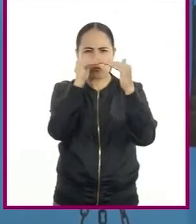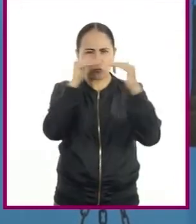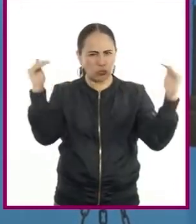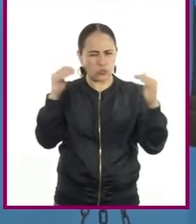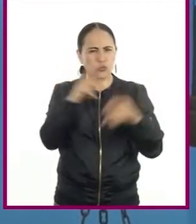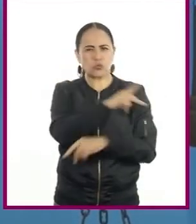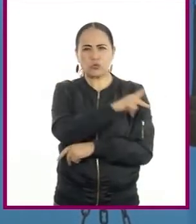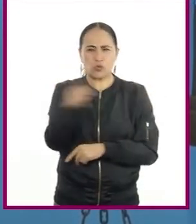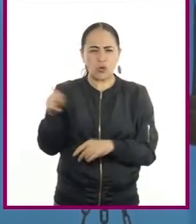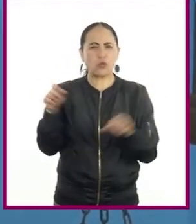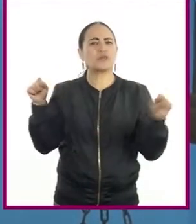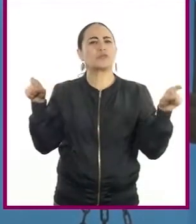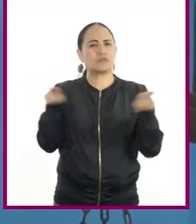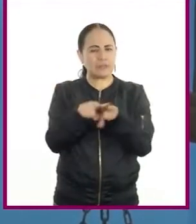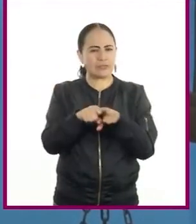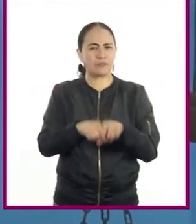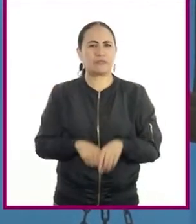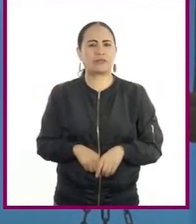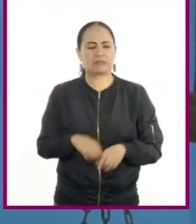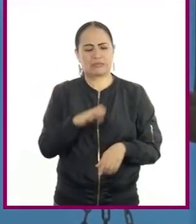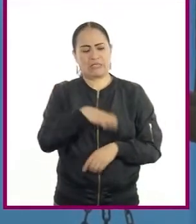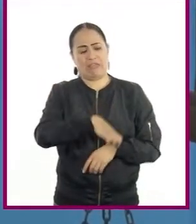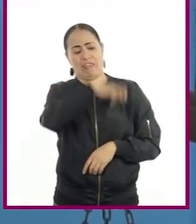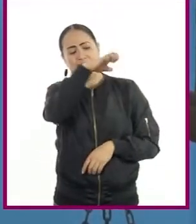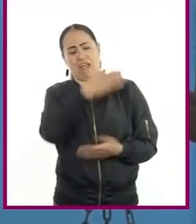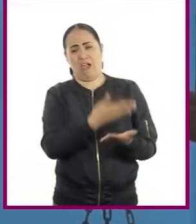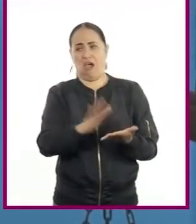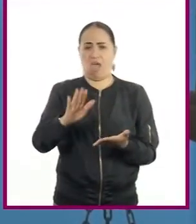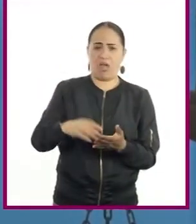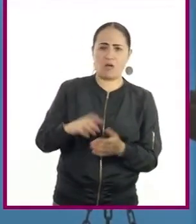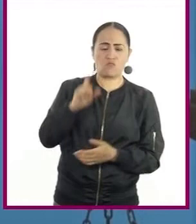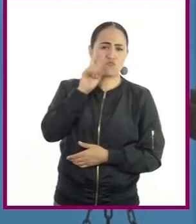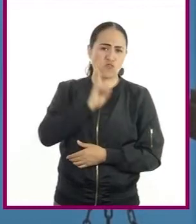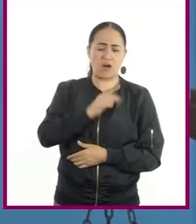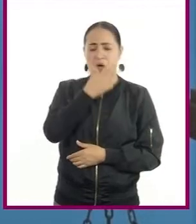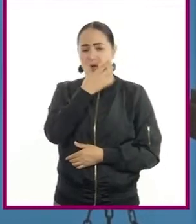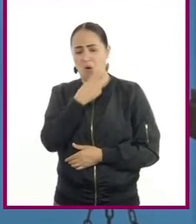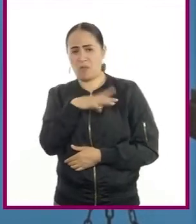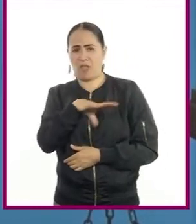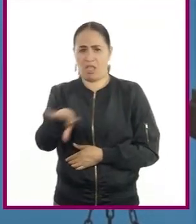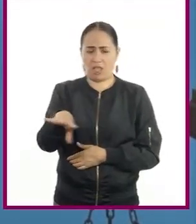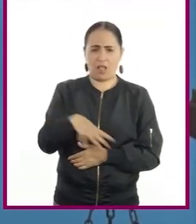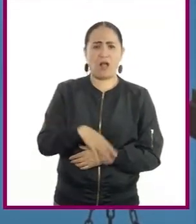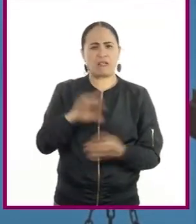todos, sin distinción de edad, sexo, religión,